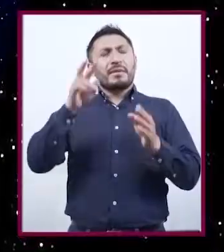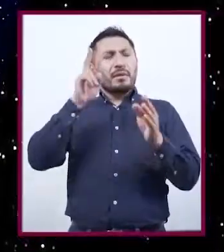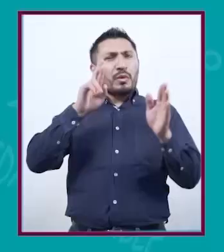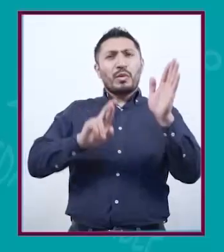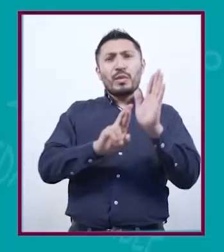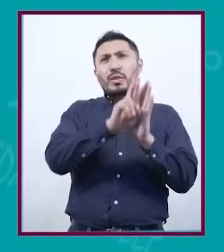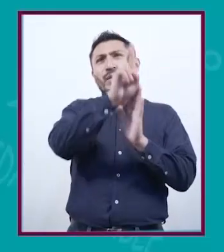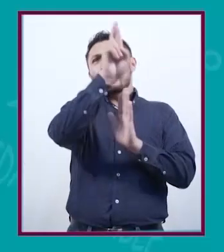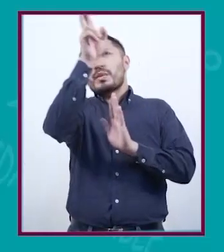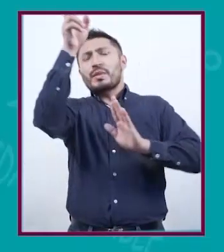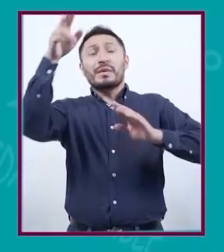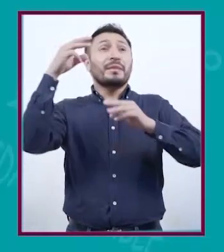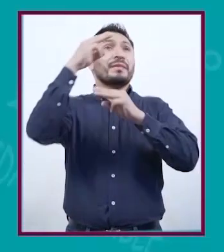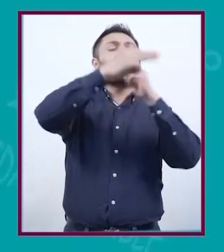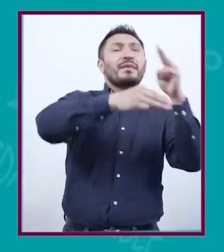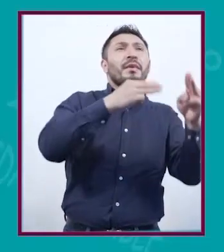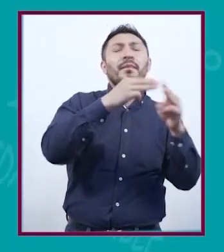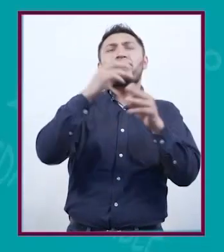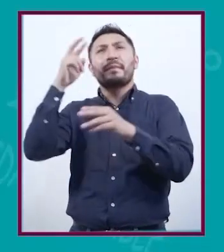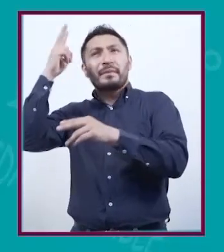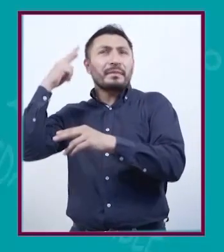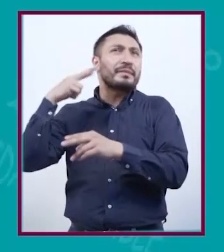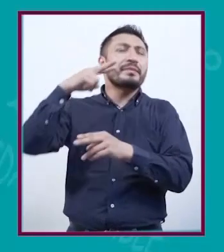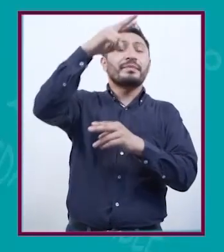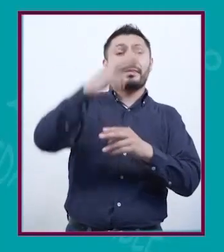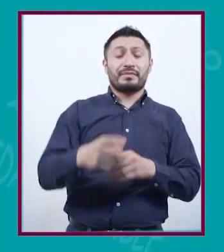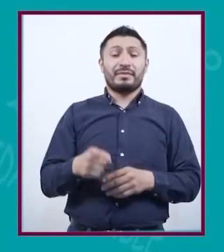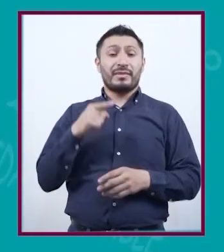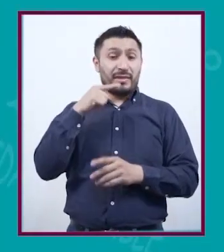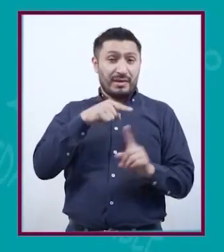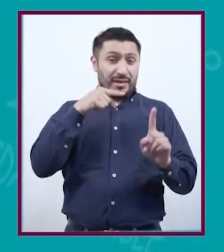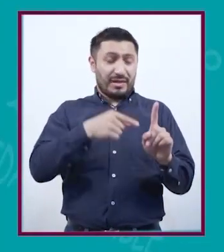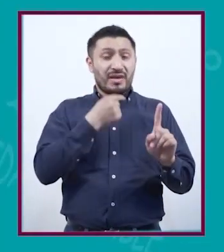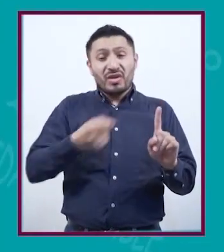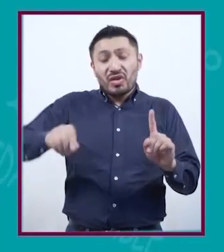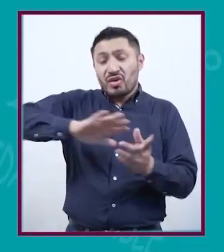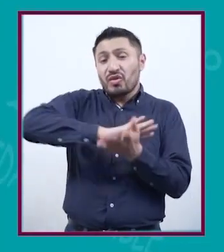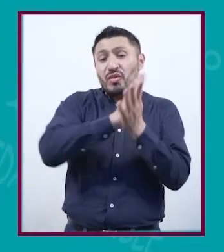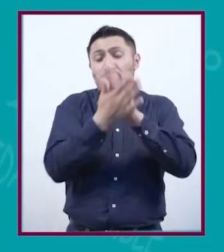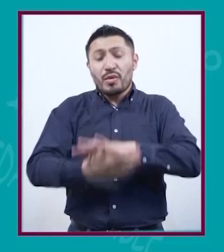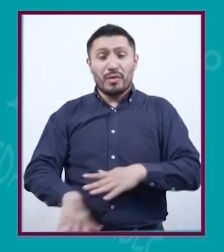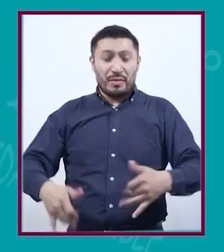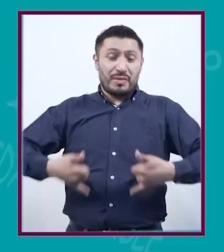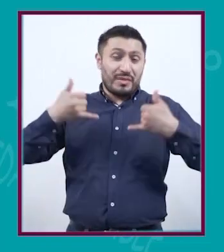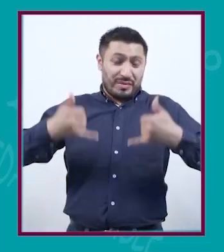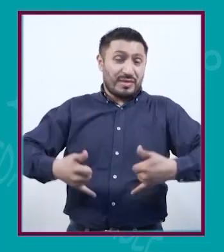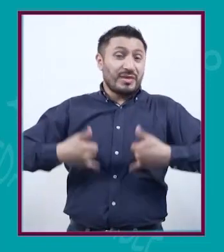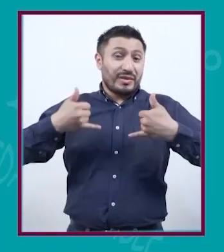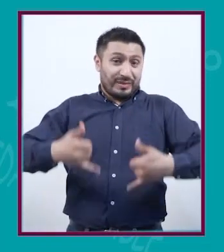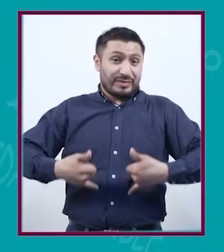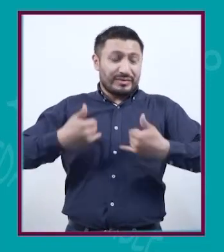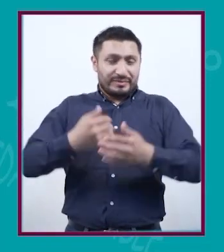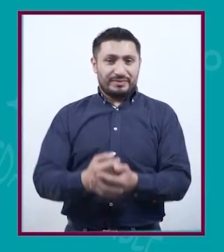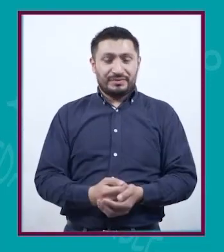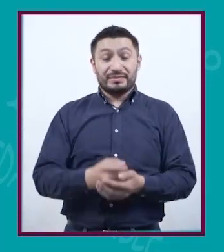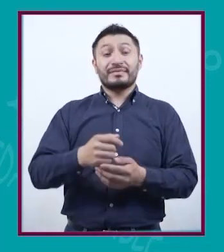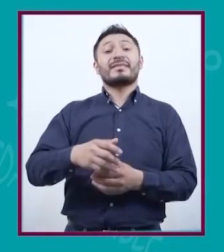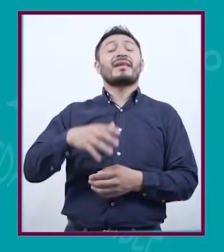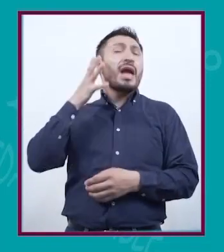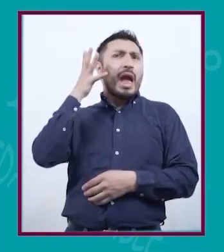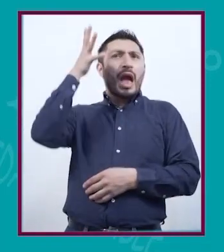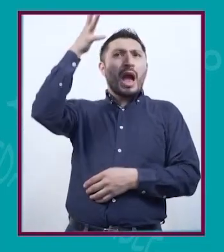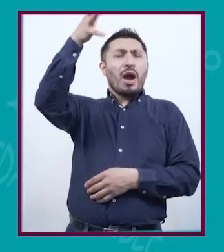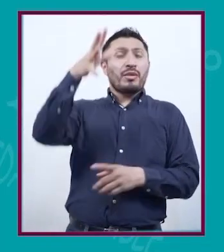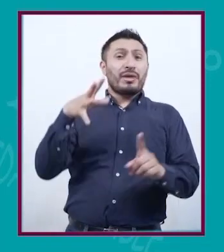planetas en cohete, escrito por Hermann Oberth, que se convenció, siendo aún un adolescente, del medio de transporte que requería